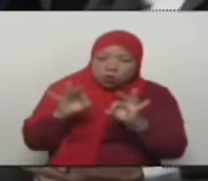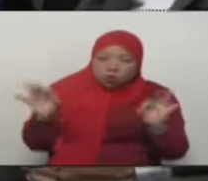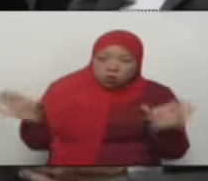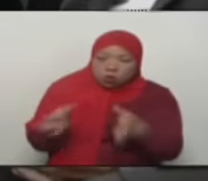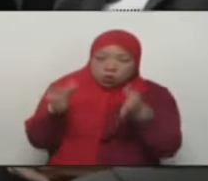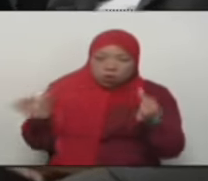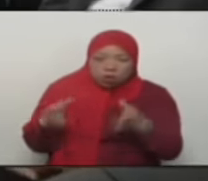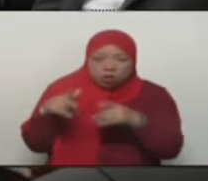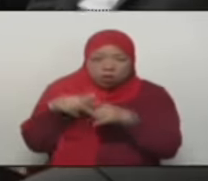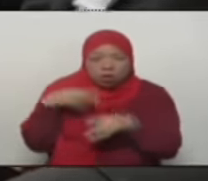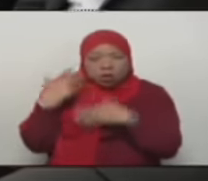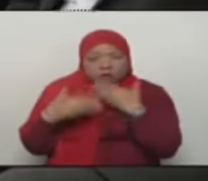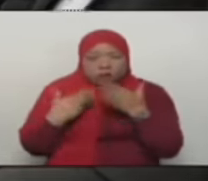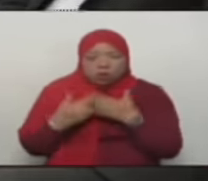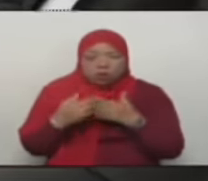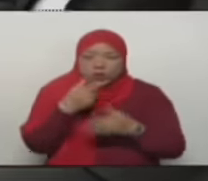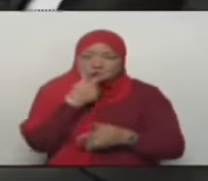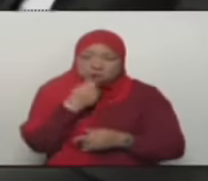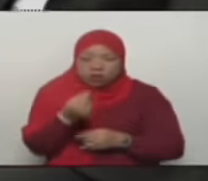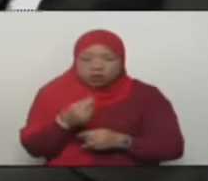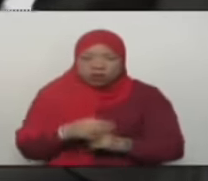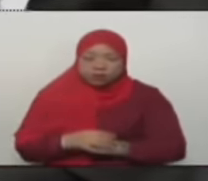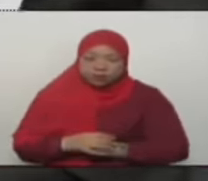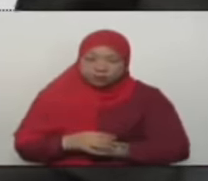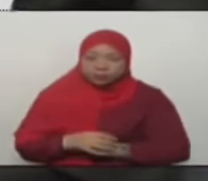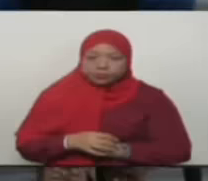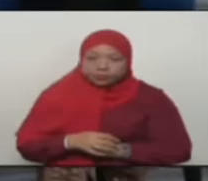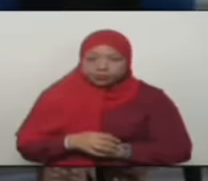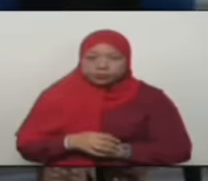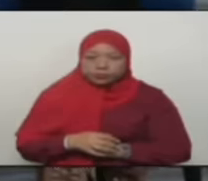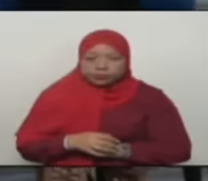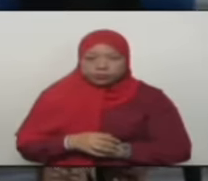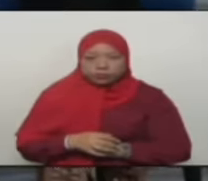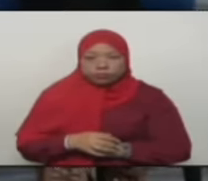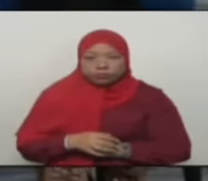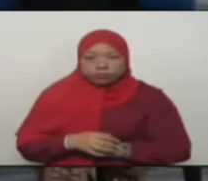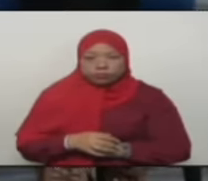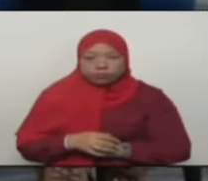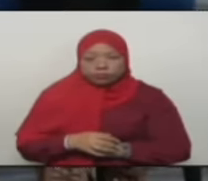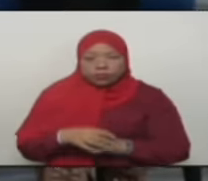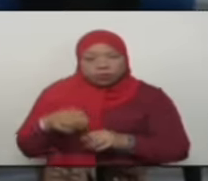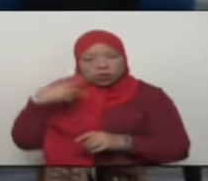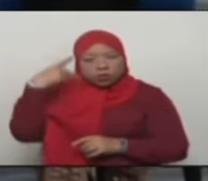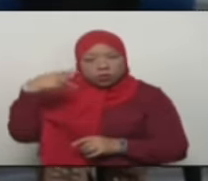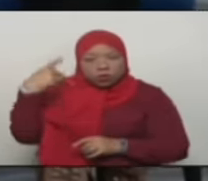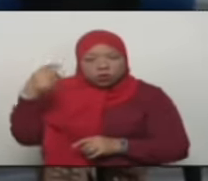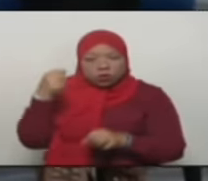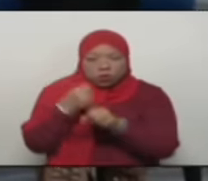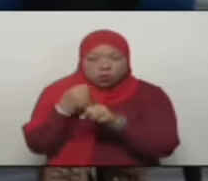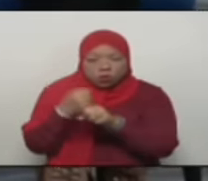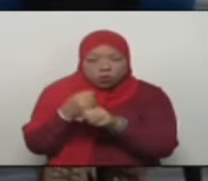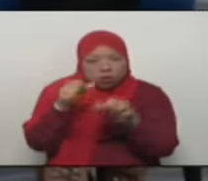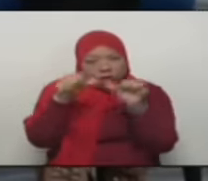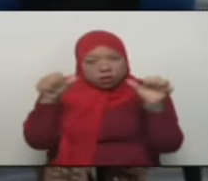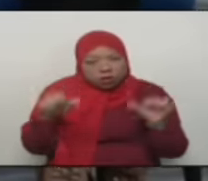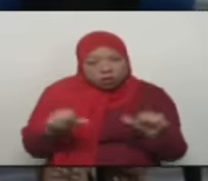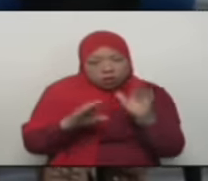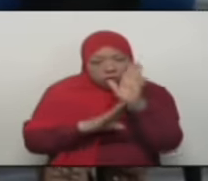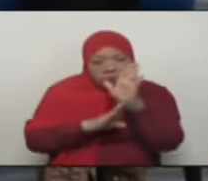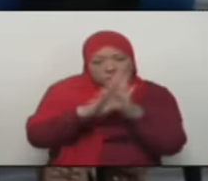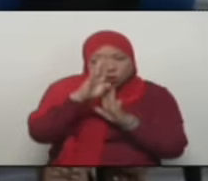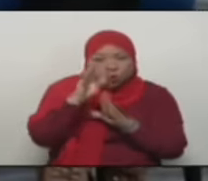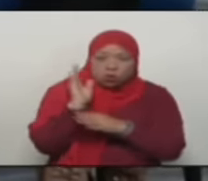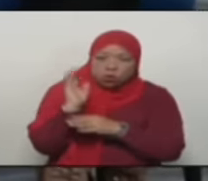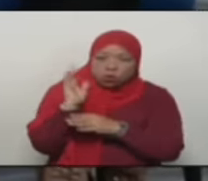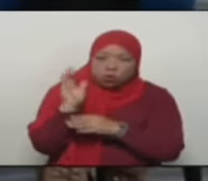sino el fascismo. Y de una manera muy sencilla, presidente, ¿en qué se basa psicológicamente el fascismo? Fue el desarrollo